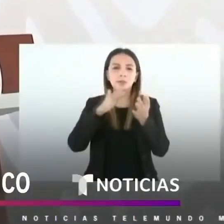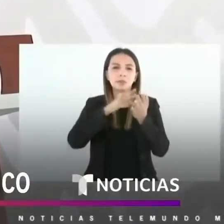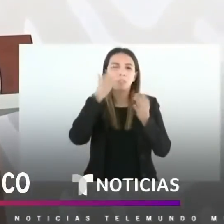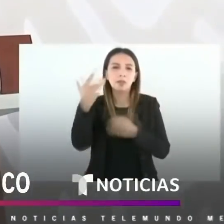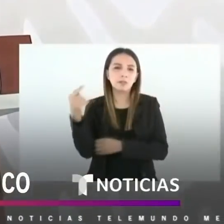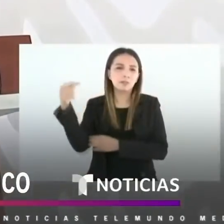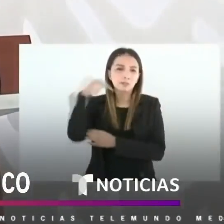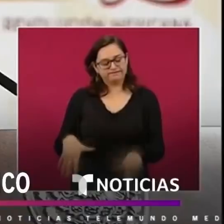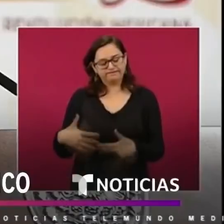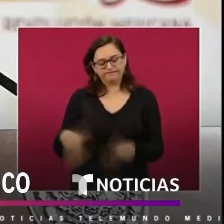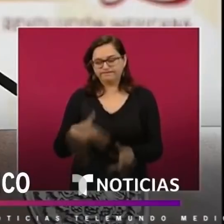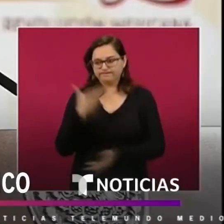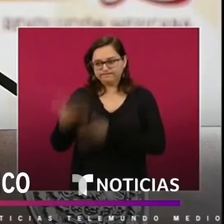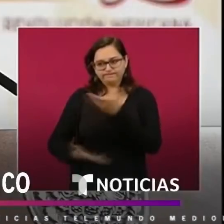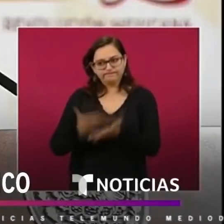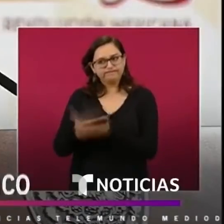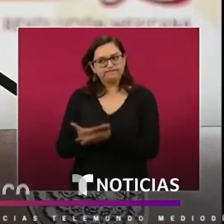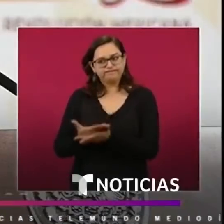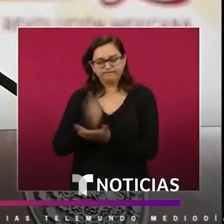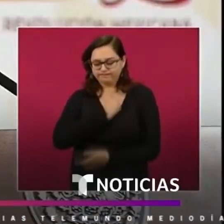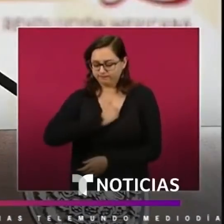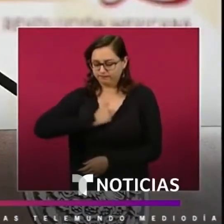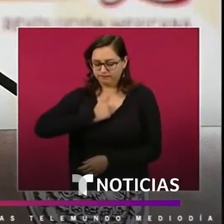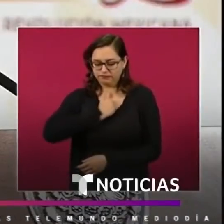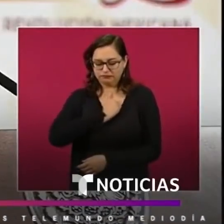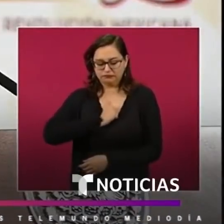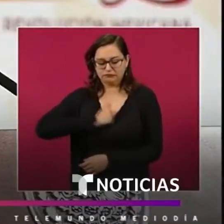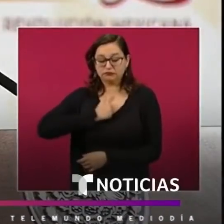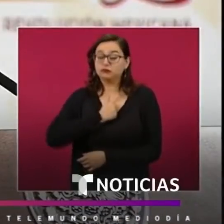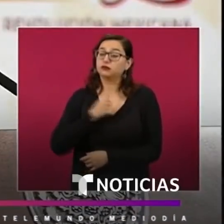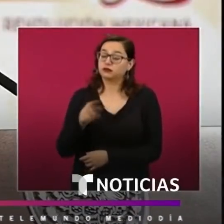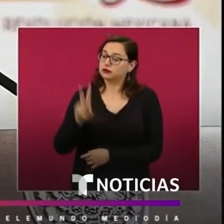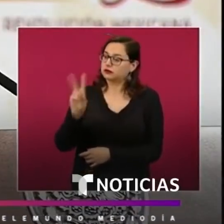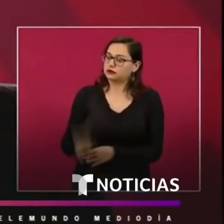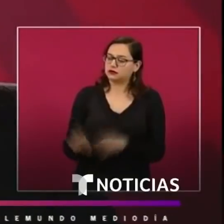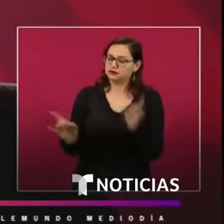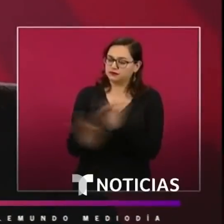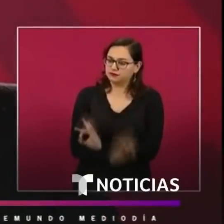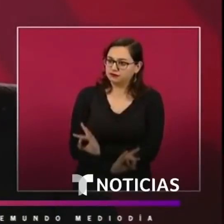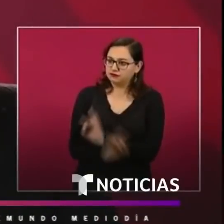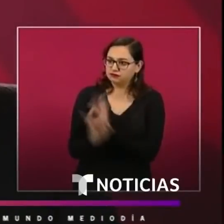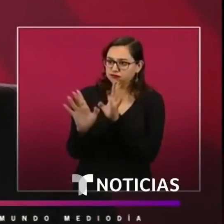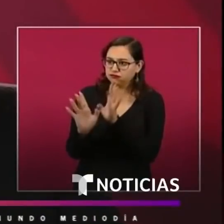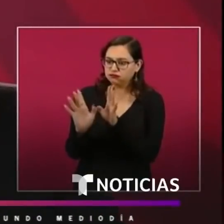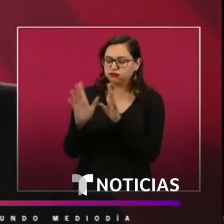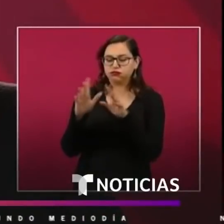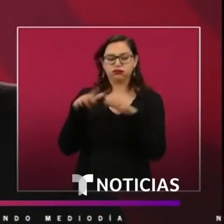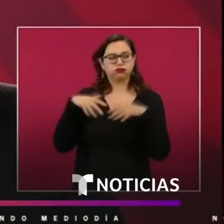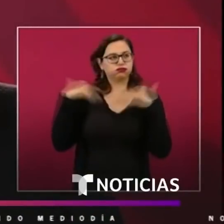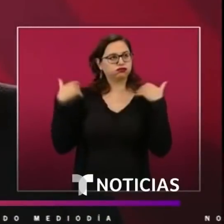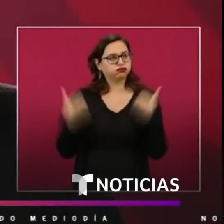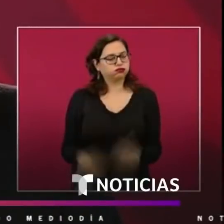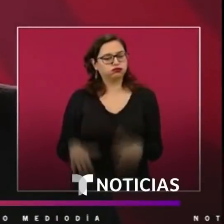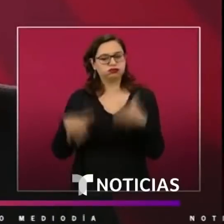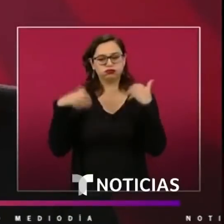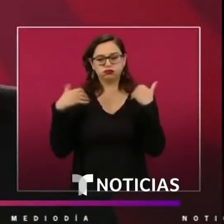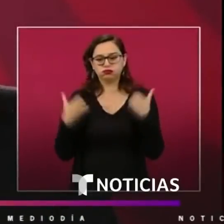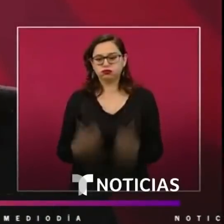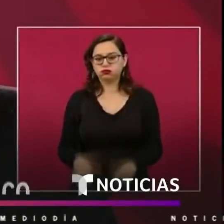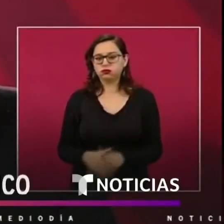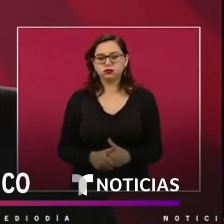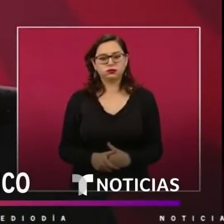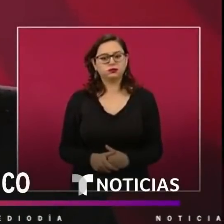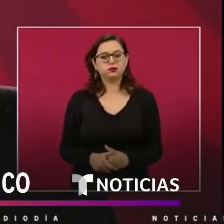y esto dijo. Sí, duele mucho lo que pasó en Tijuana. Desde luego vamos